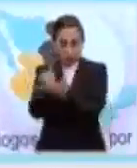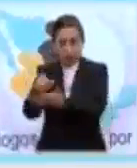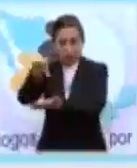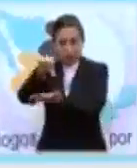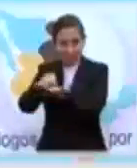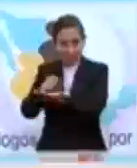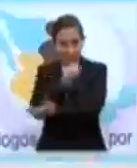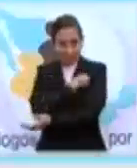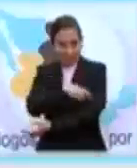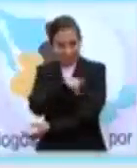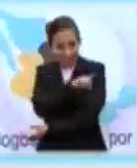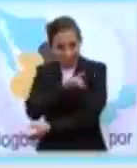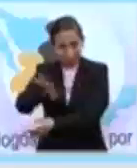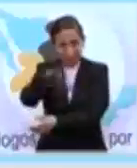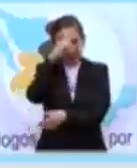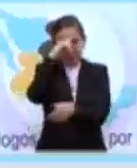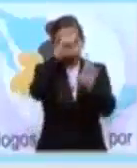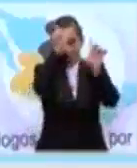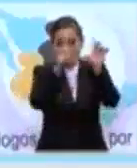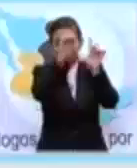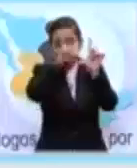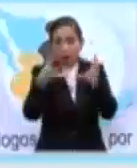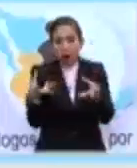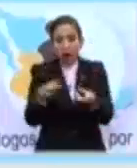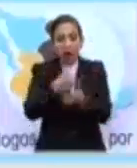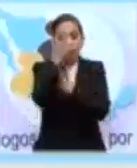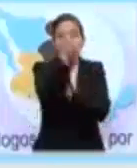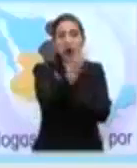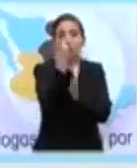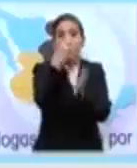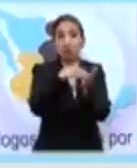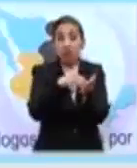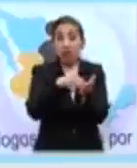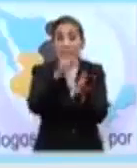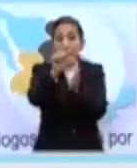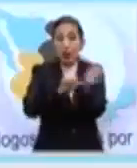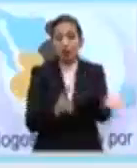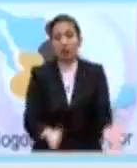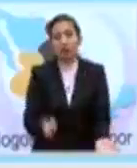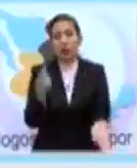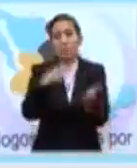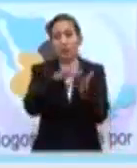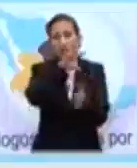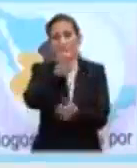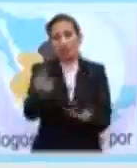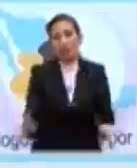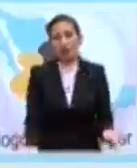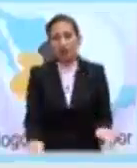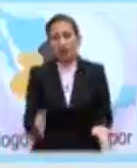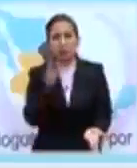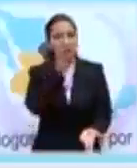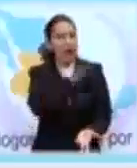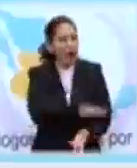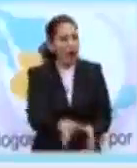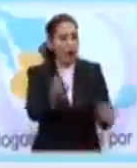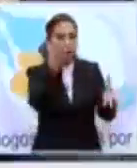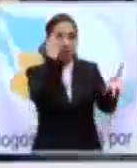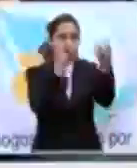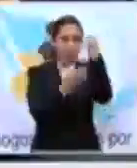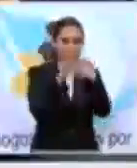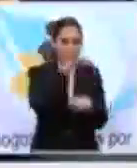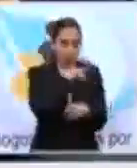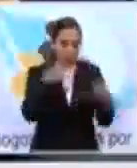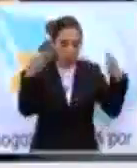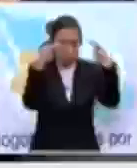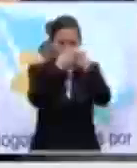salud urbanos dispersos en todo el país ganan 1.500, 2.000 pesos al mes, muy mal preparados,